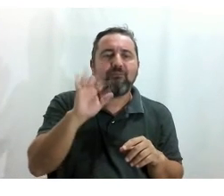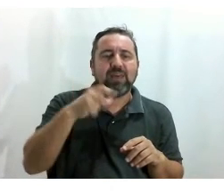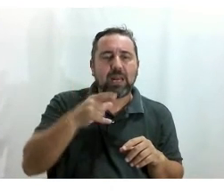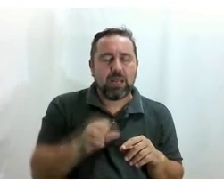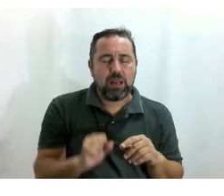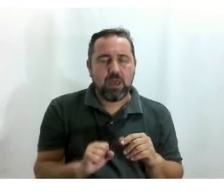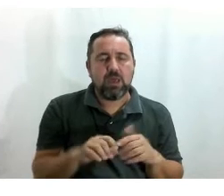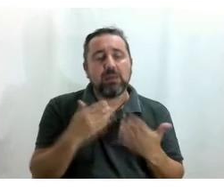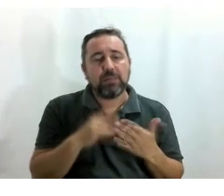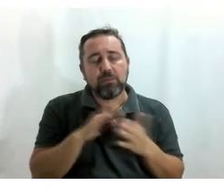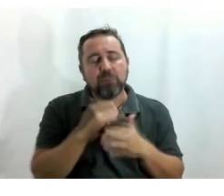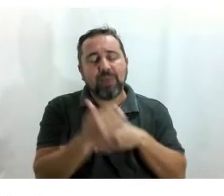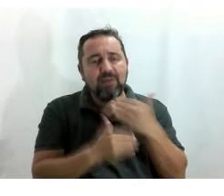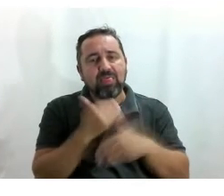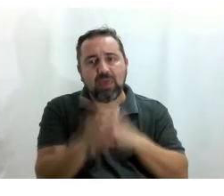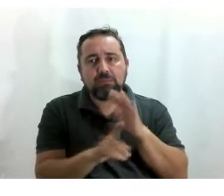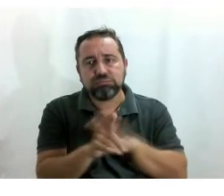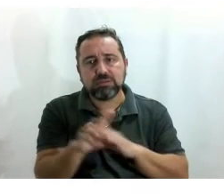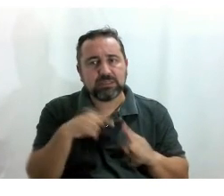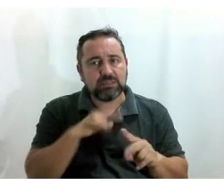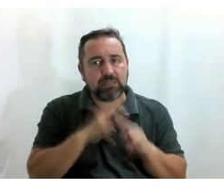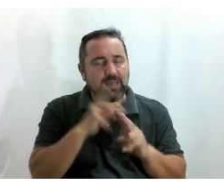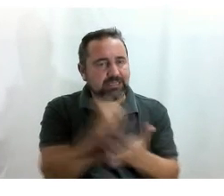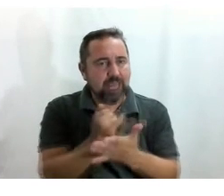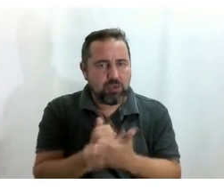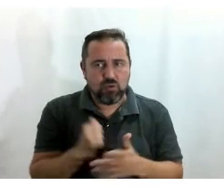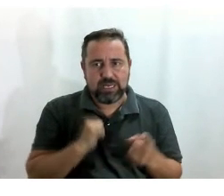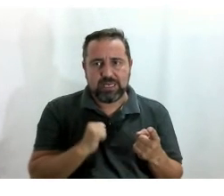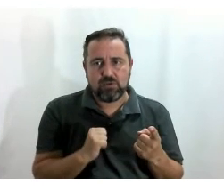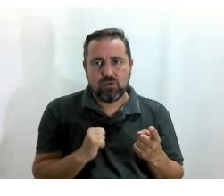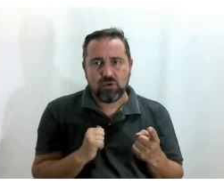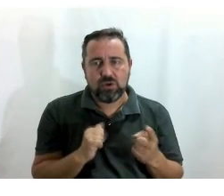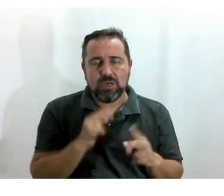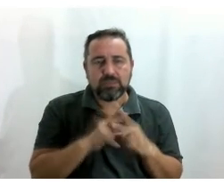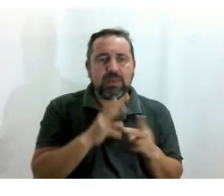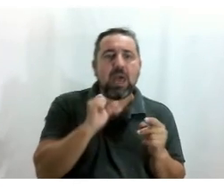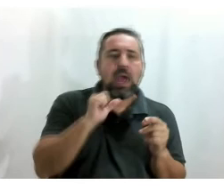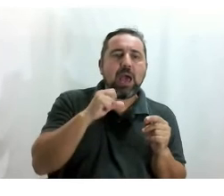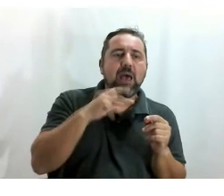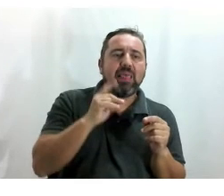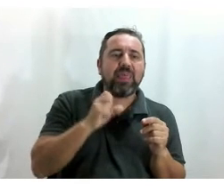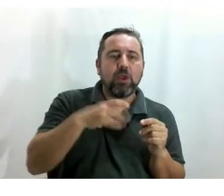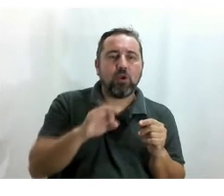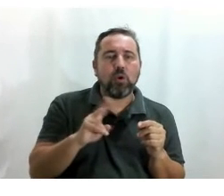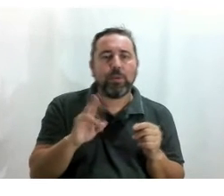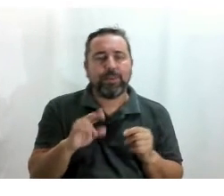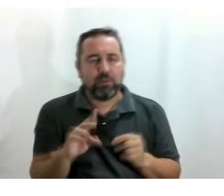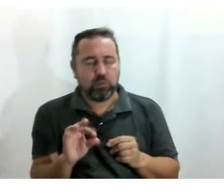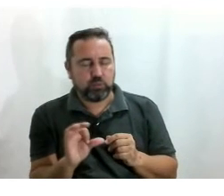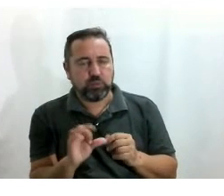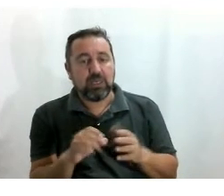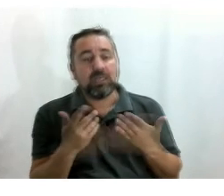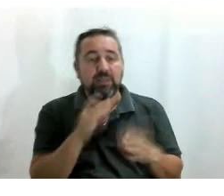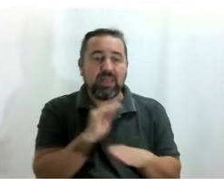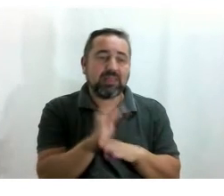avanzando ya a intentar lanzar un ensayo clínico con adenovirus. Eso, digamos, aparte de la